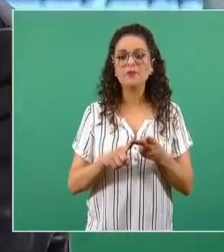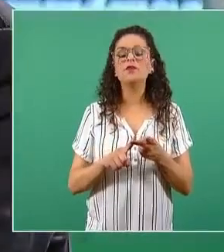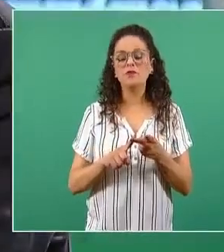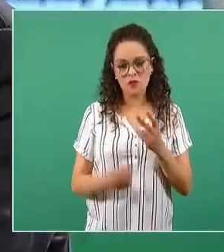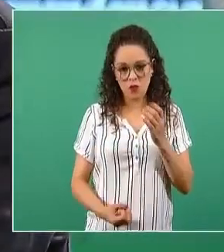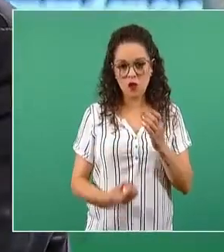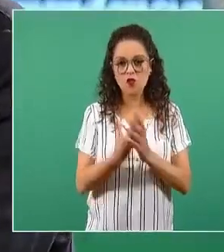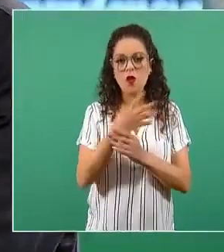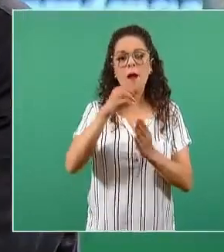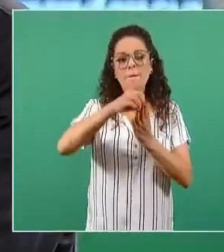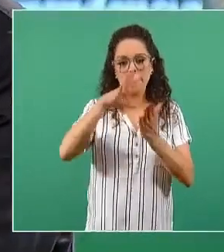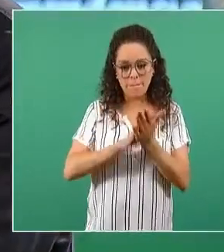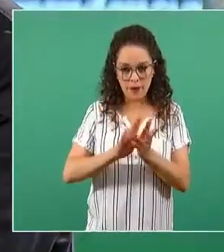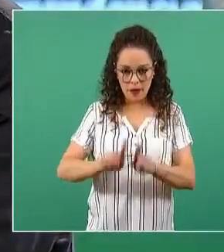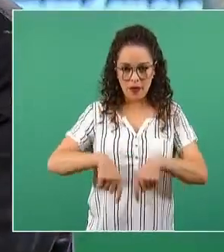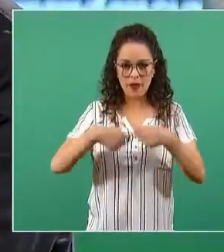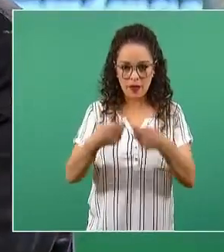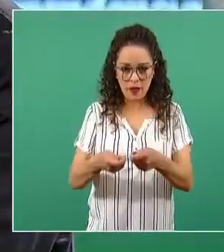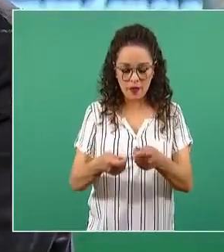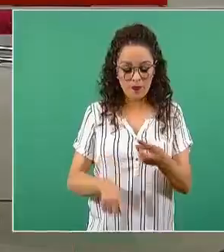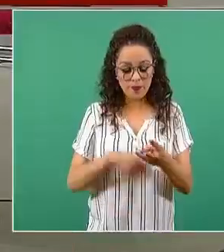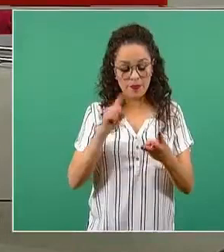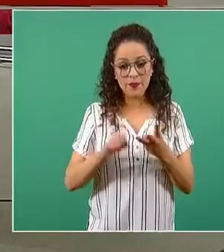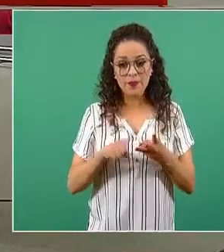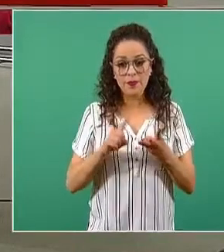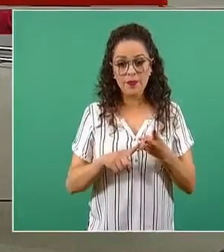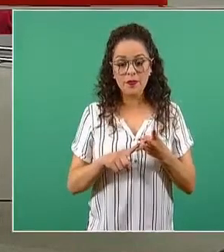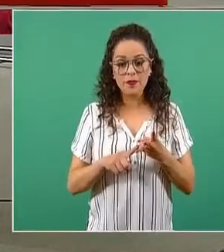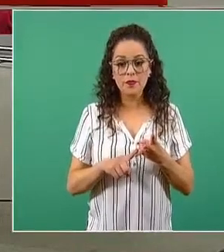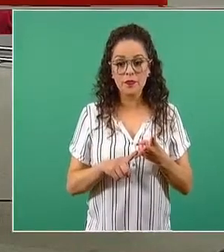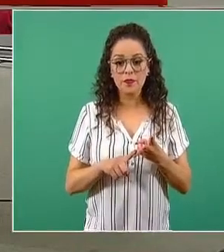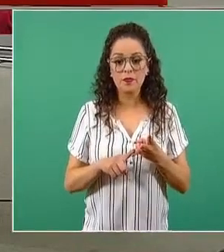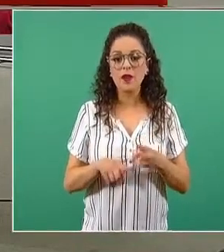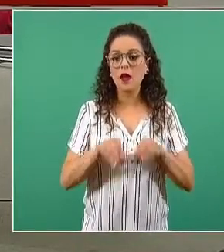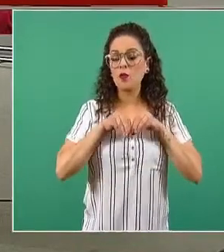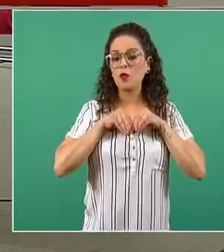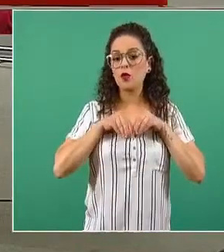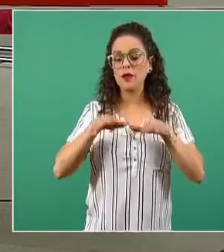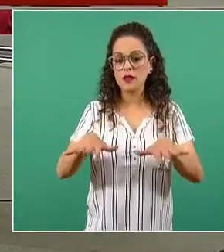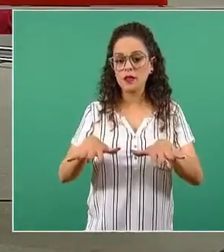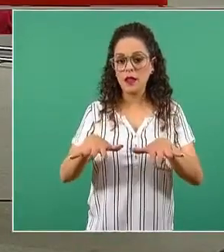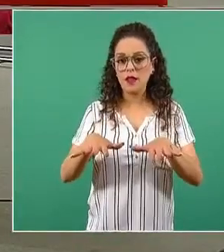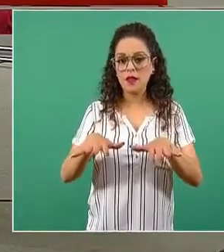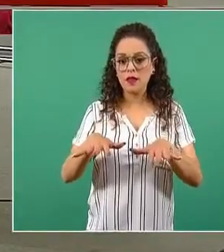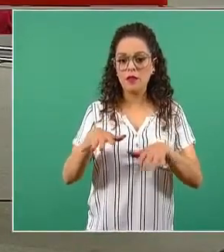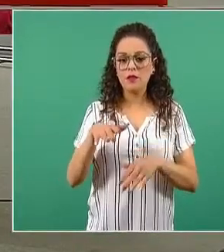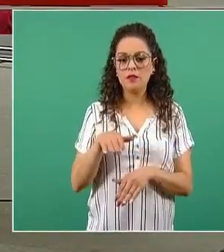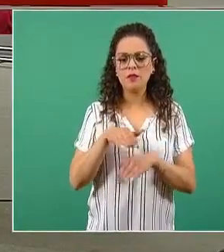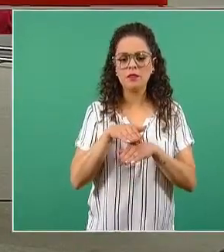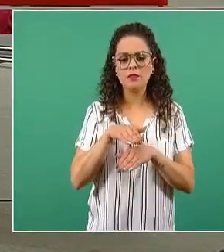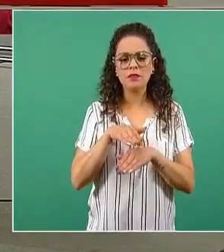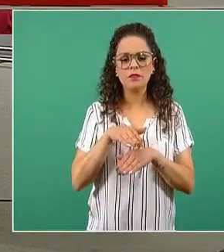registro sanitario y el trámite de publicidad